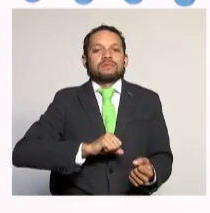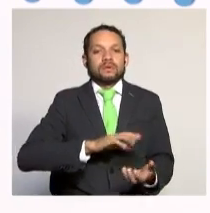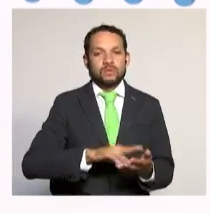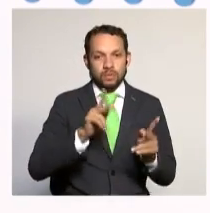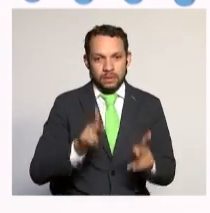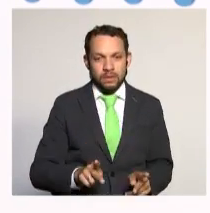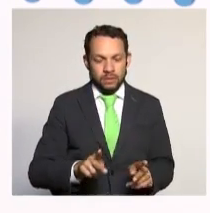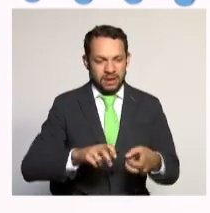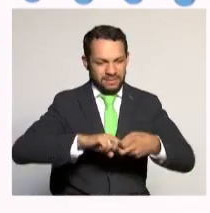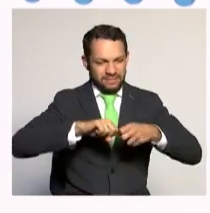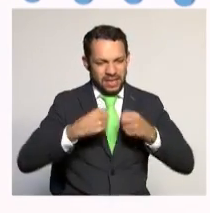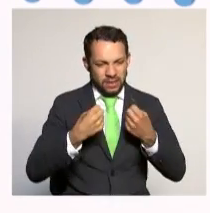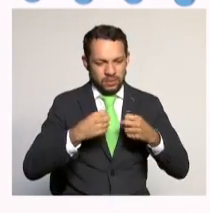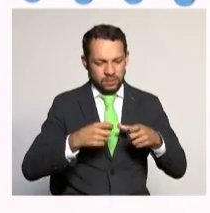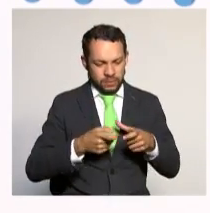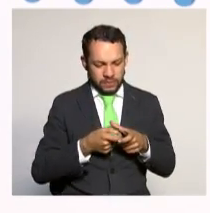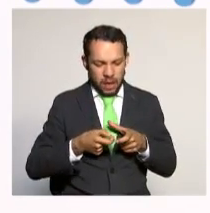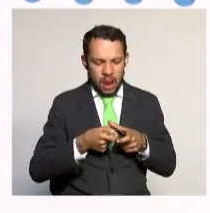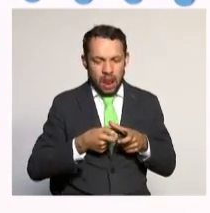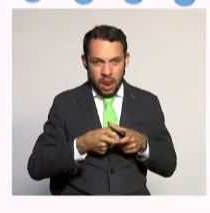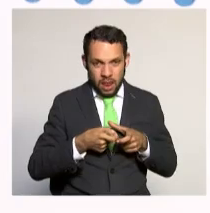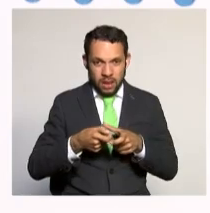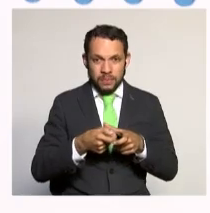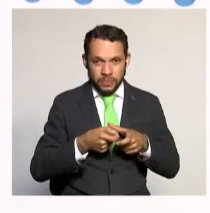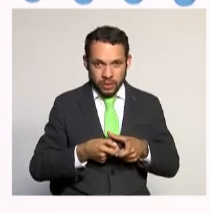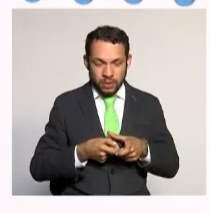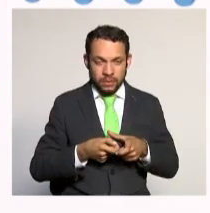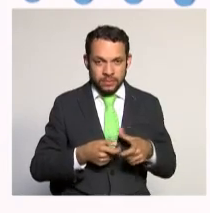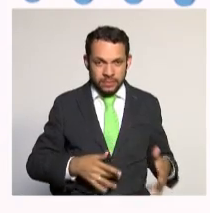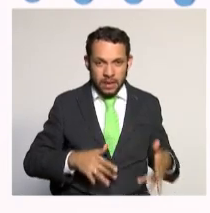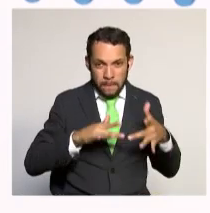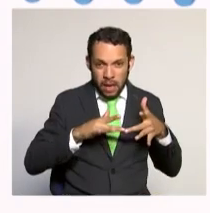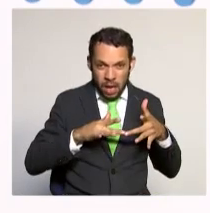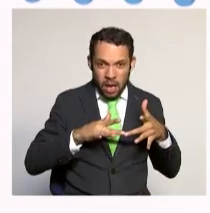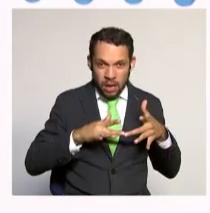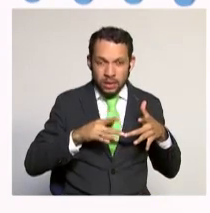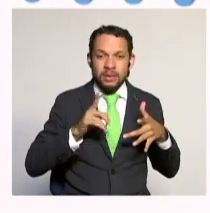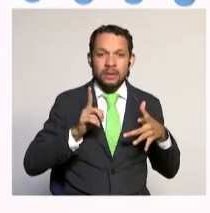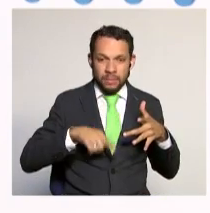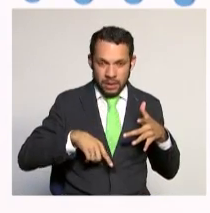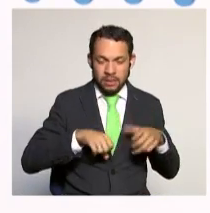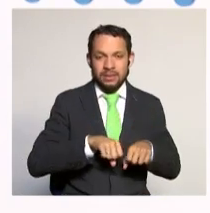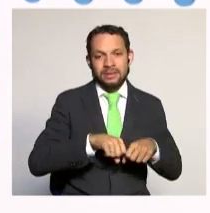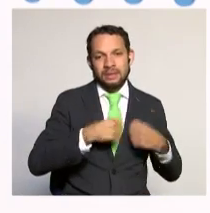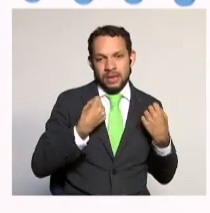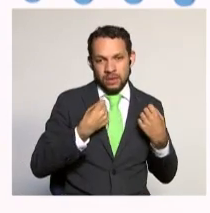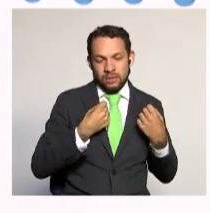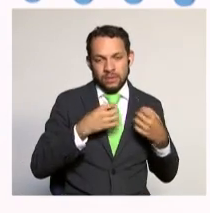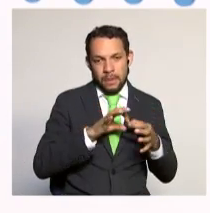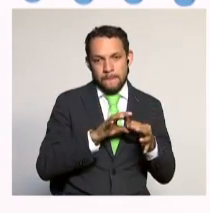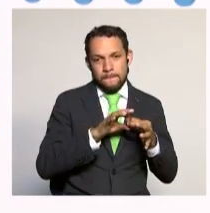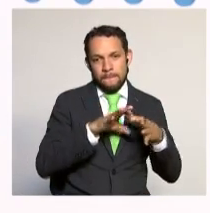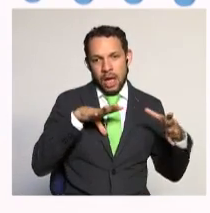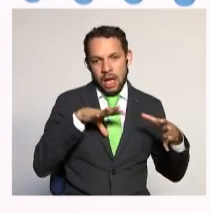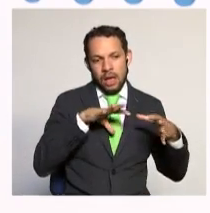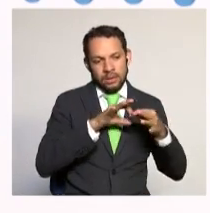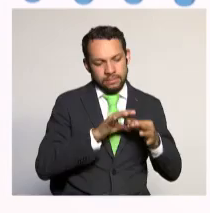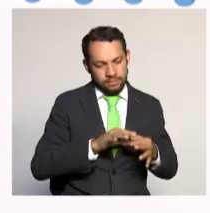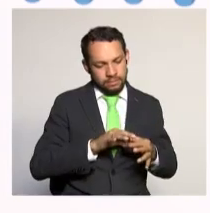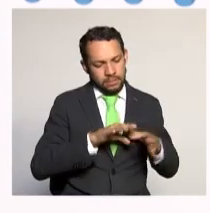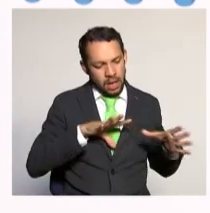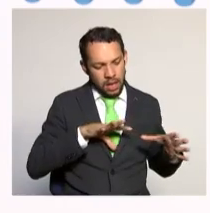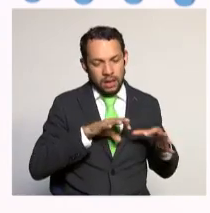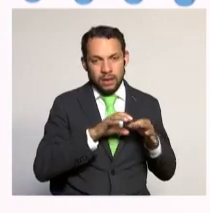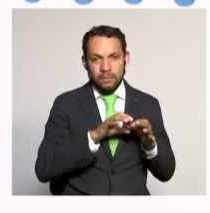neuronas. Esas proteínas canal de las neuronas se pueden dañar. Entonces, básicamente